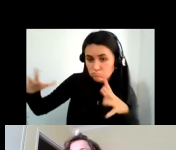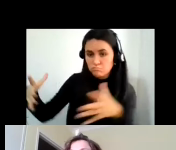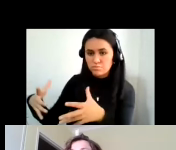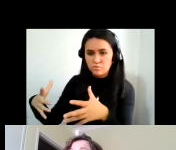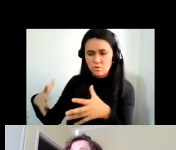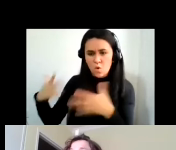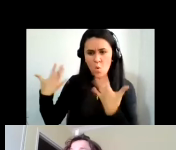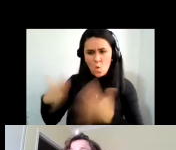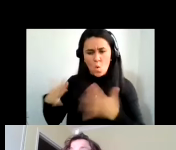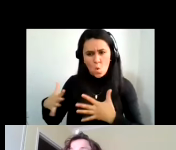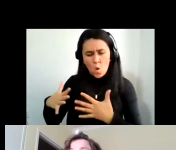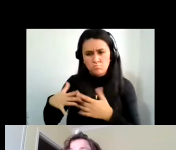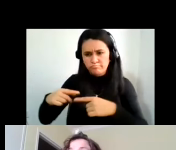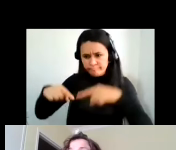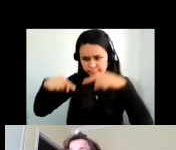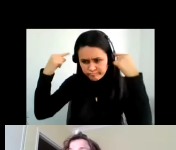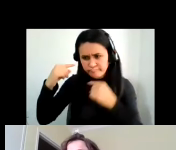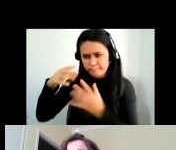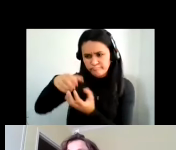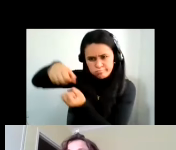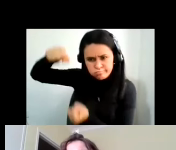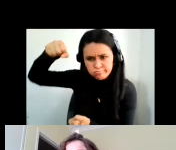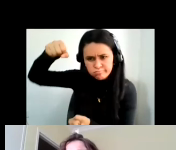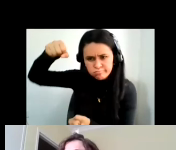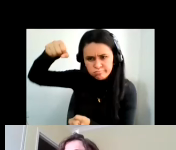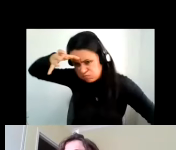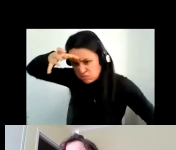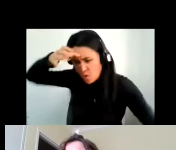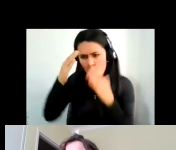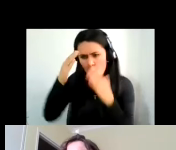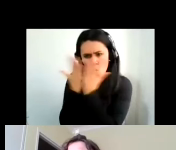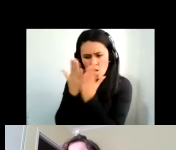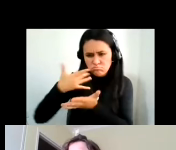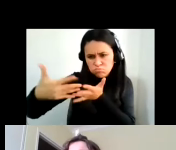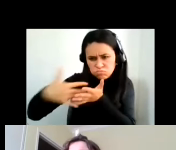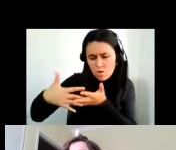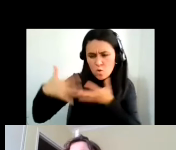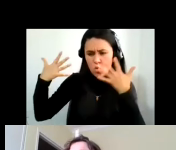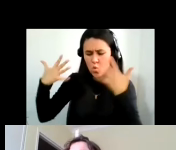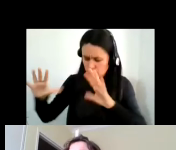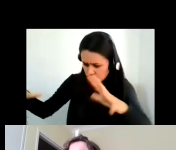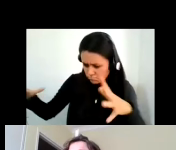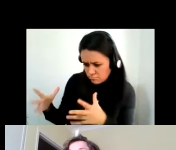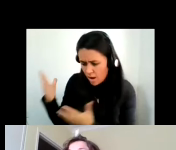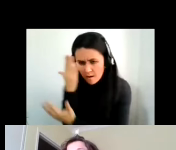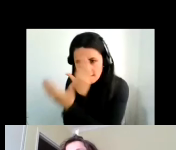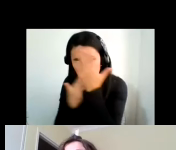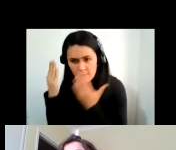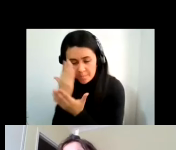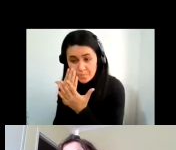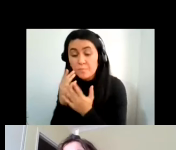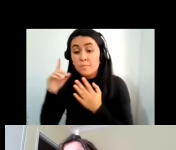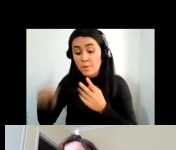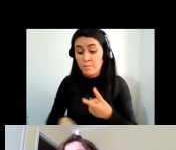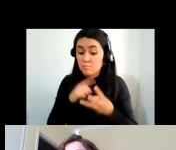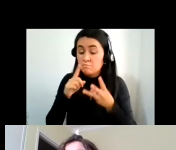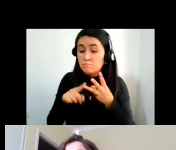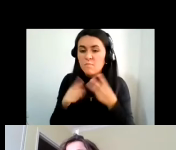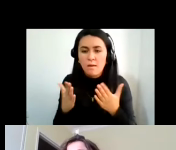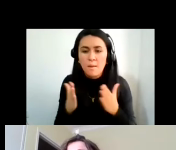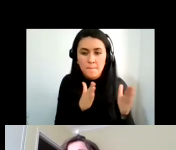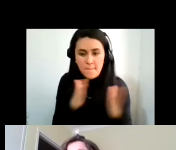académico, gubernamental, así como de otros sectores cuando se juzga necesario. Y asimismo tenemos el plan de